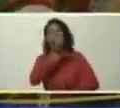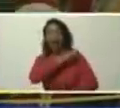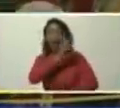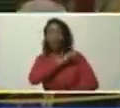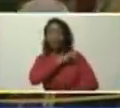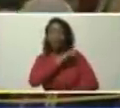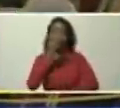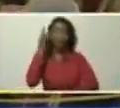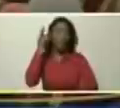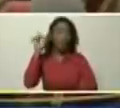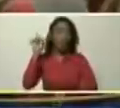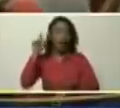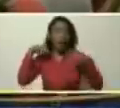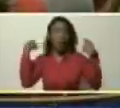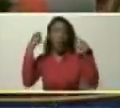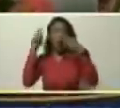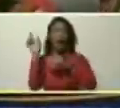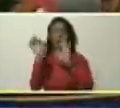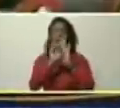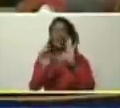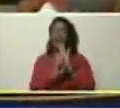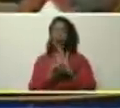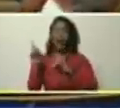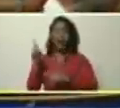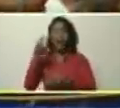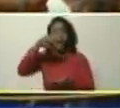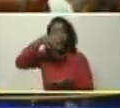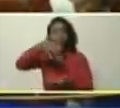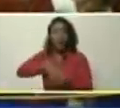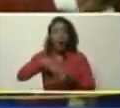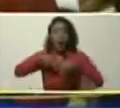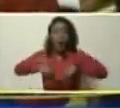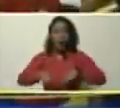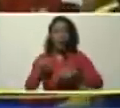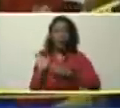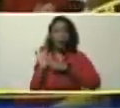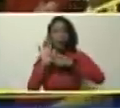campaña en esta etapa y en este estado, por lo que